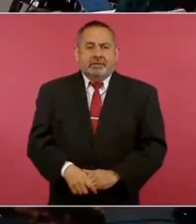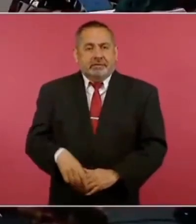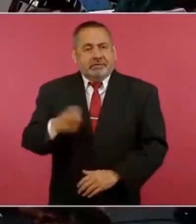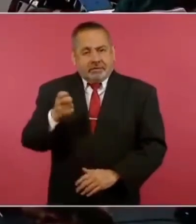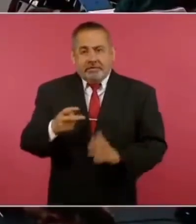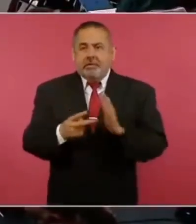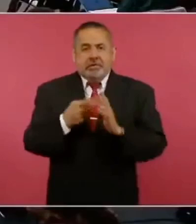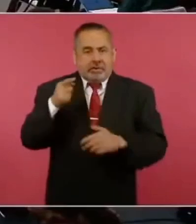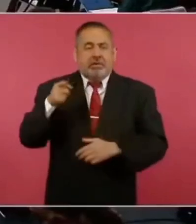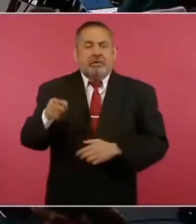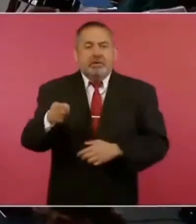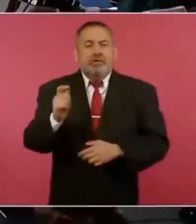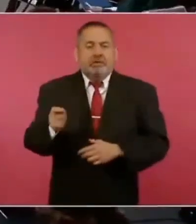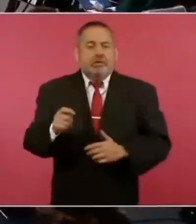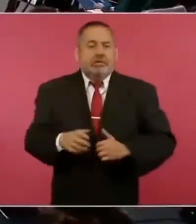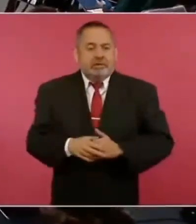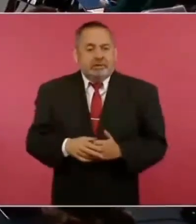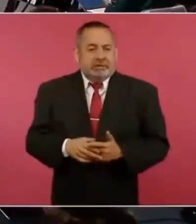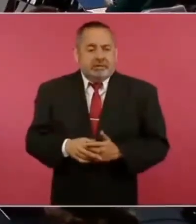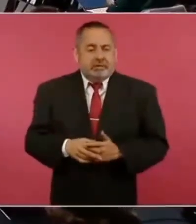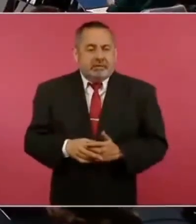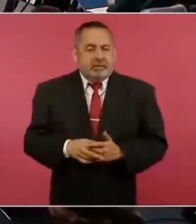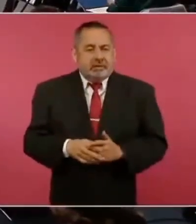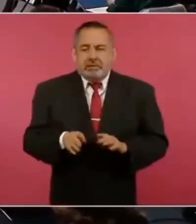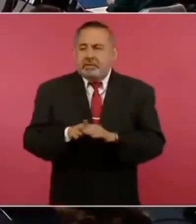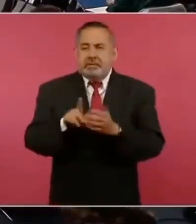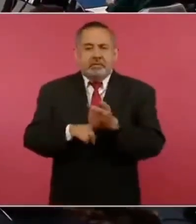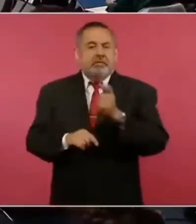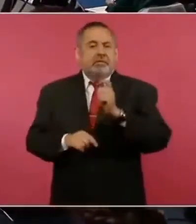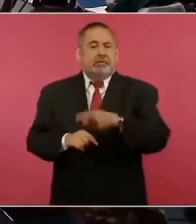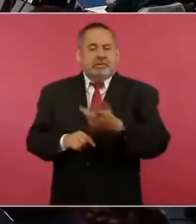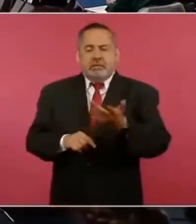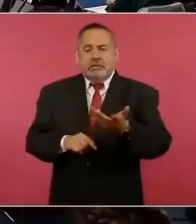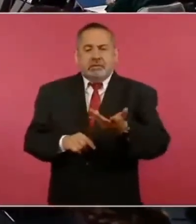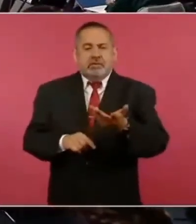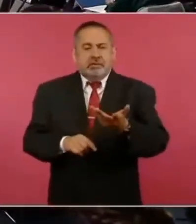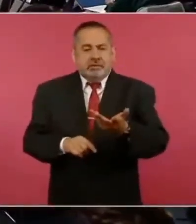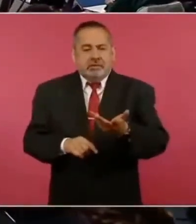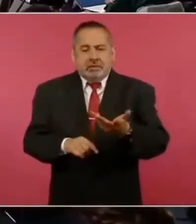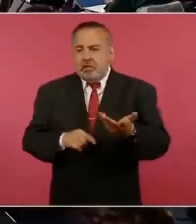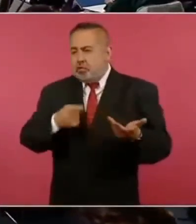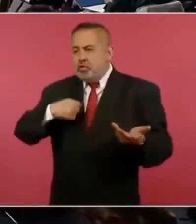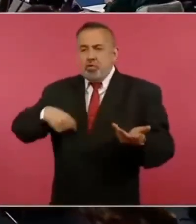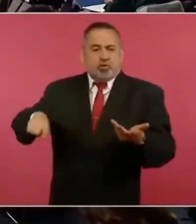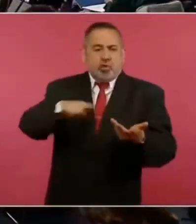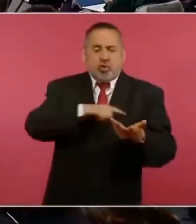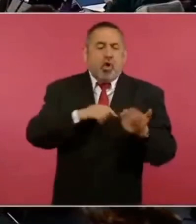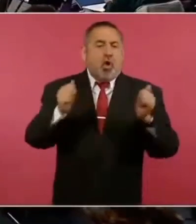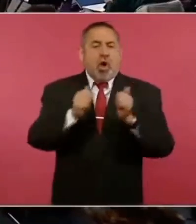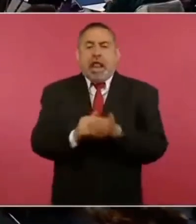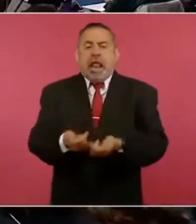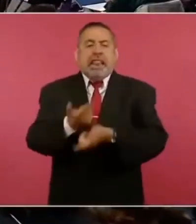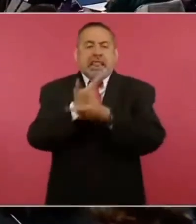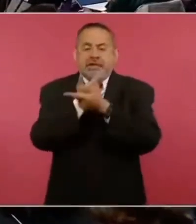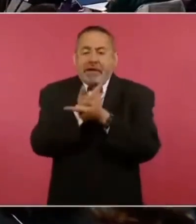nuevo, aplica el que actuemos en libertad.